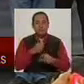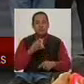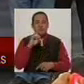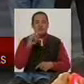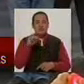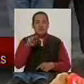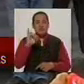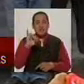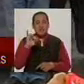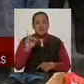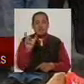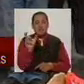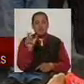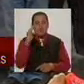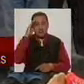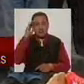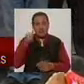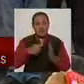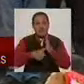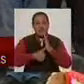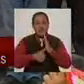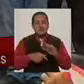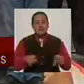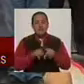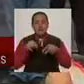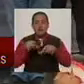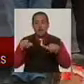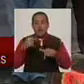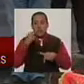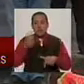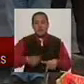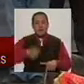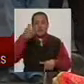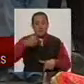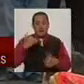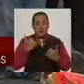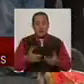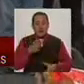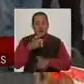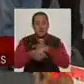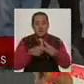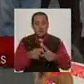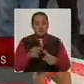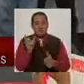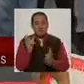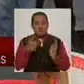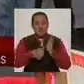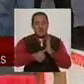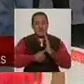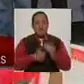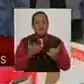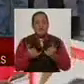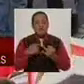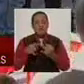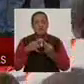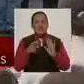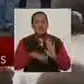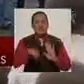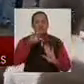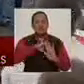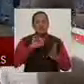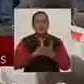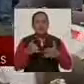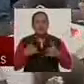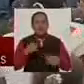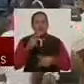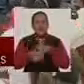señor Jorge Ribarre, jefe nacional de registro de identidad y estado civil, RENIEC, nos explicará los proyectos que tiene para la región